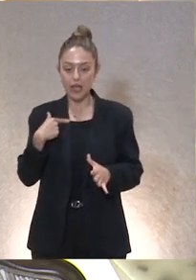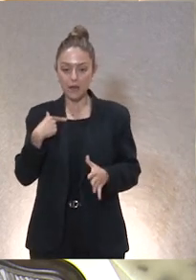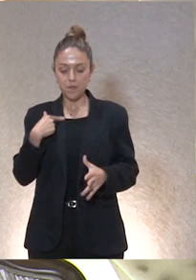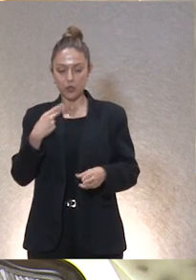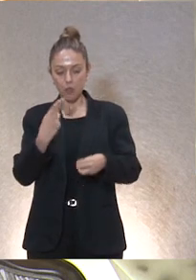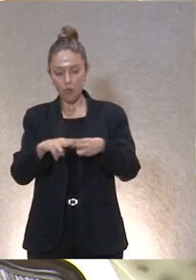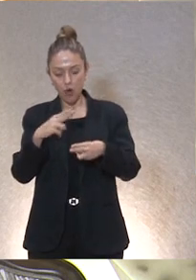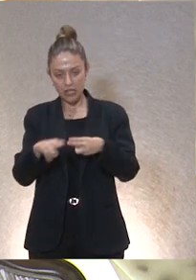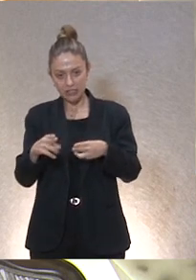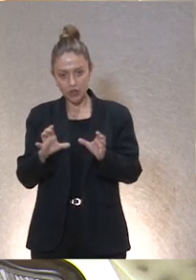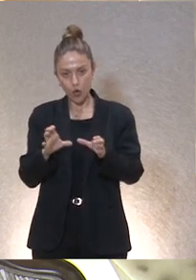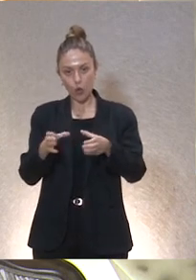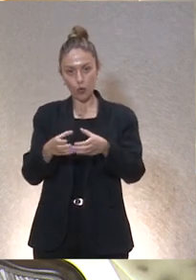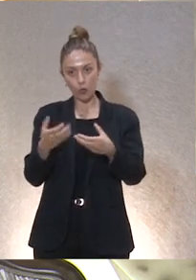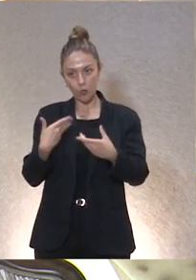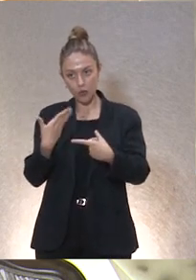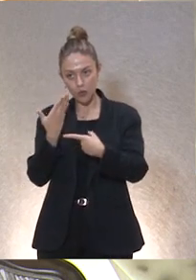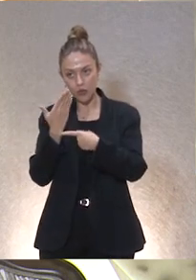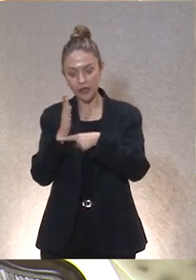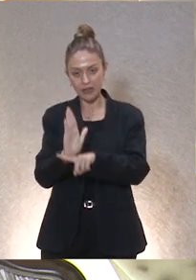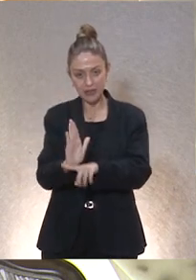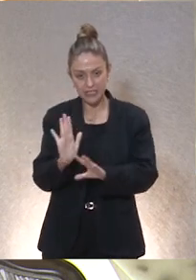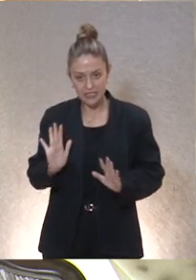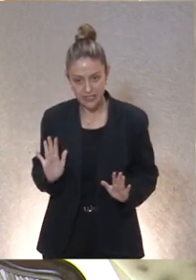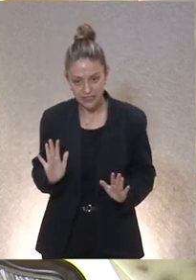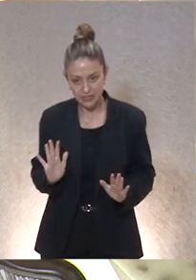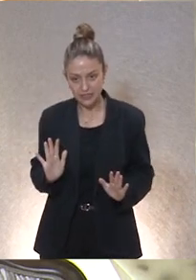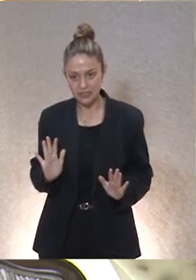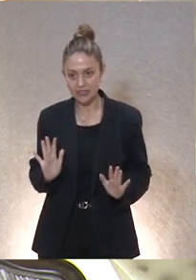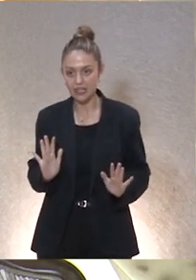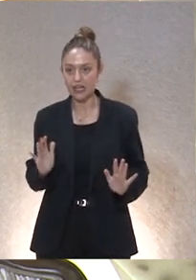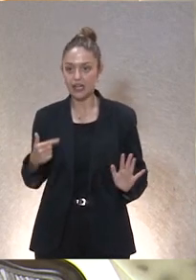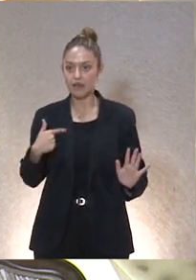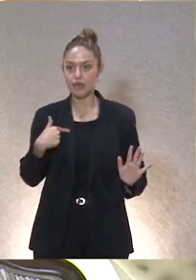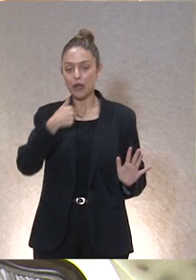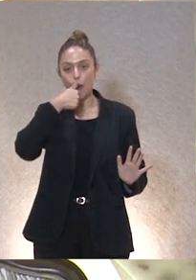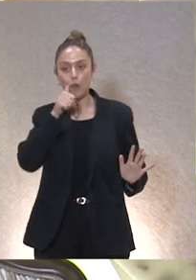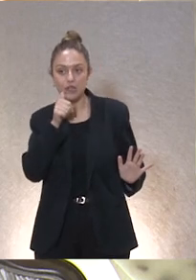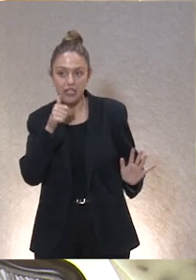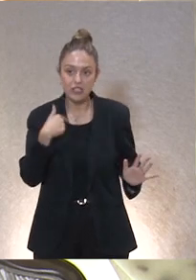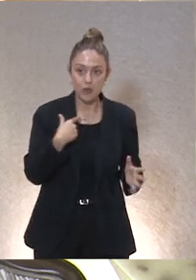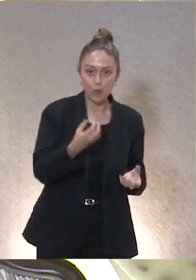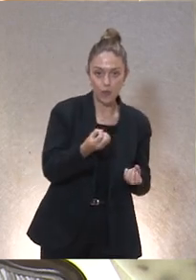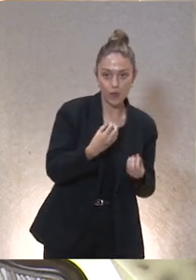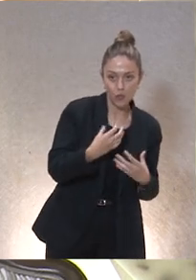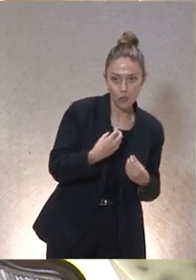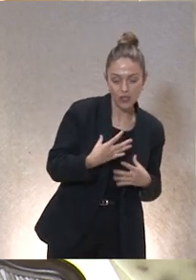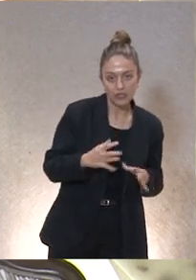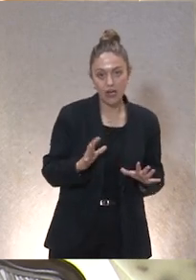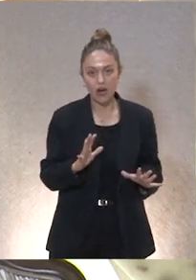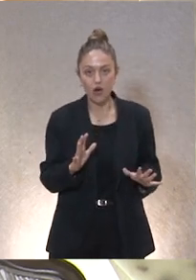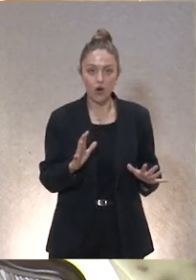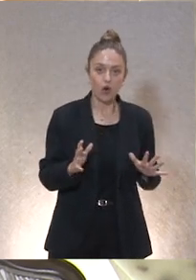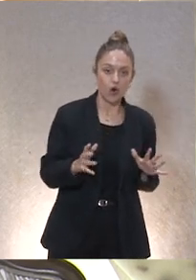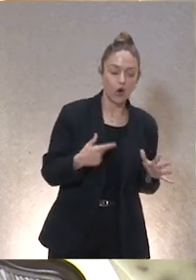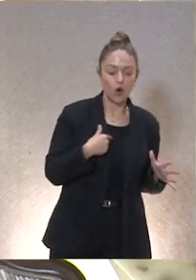que que representa que digo Bueno en vez de que me lo cuente Sánchez ya me lo cuenta fulanito o en vez de que me lo cuente rajoy me lo